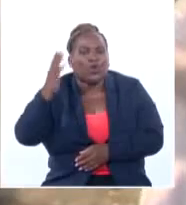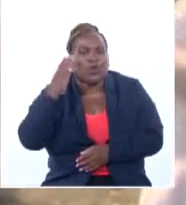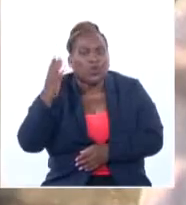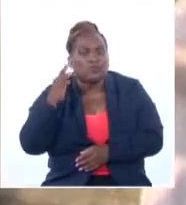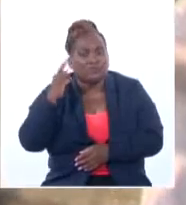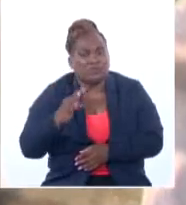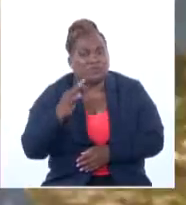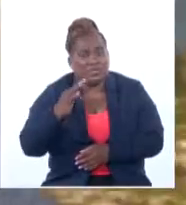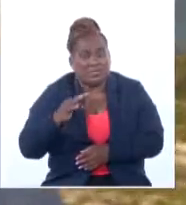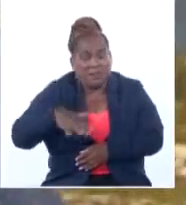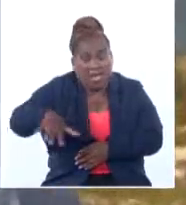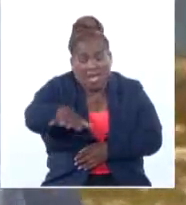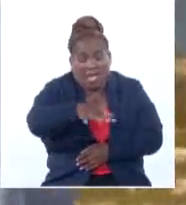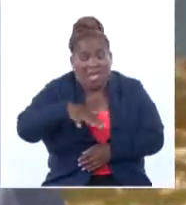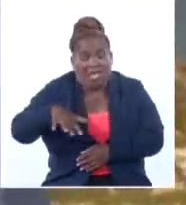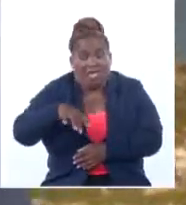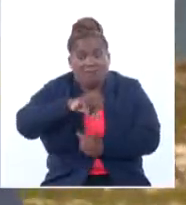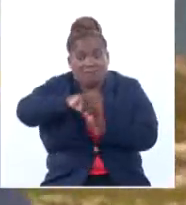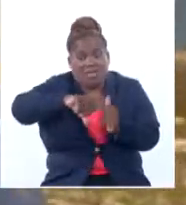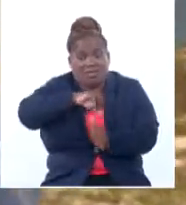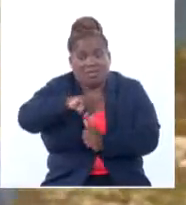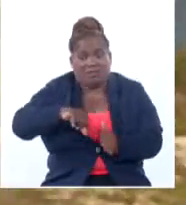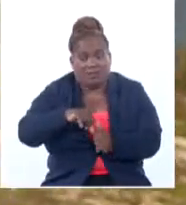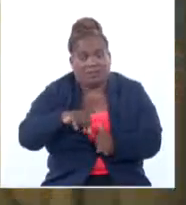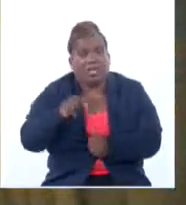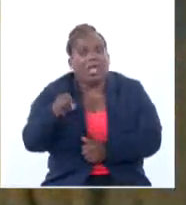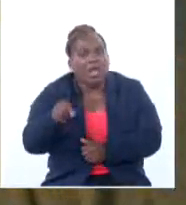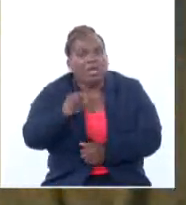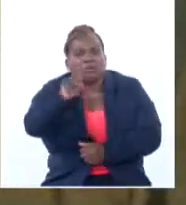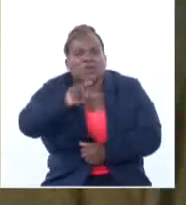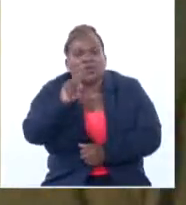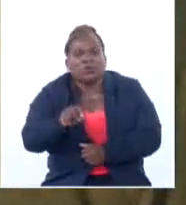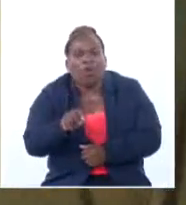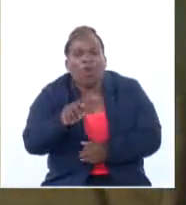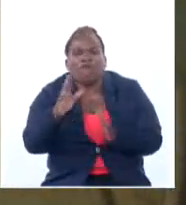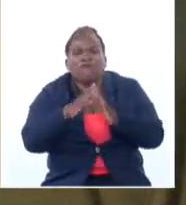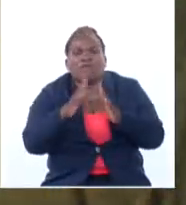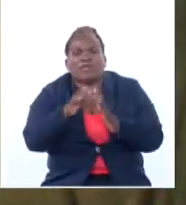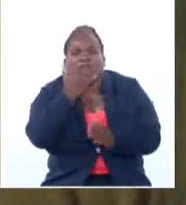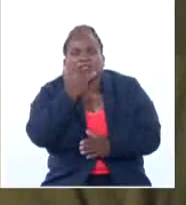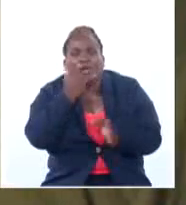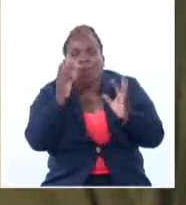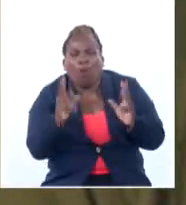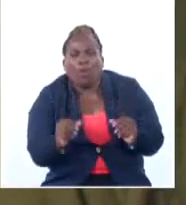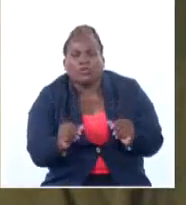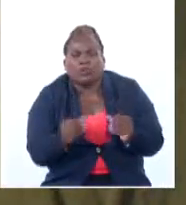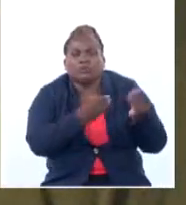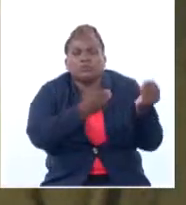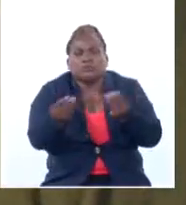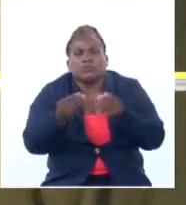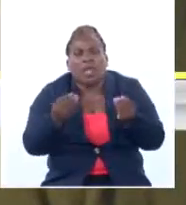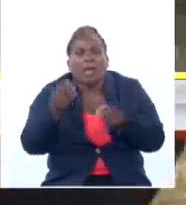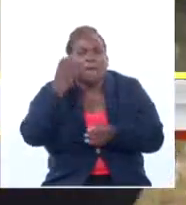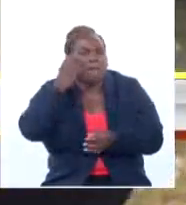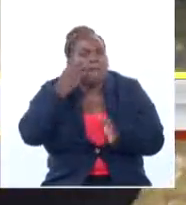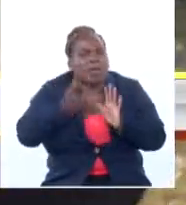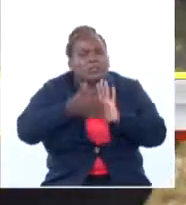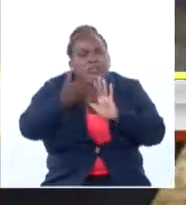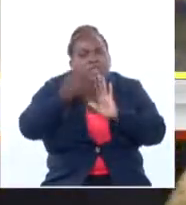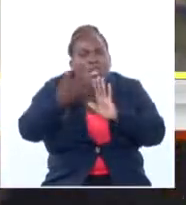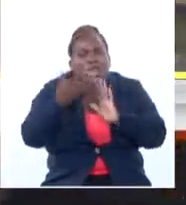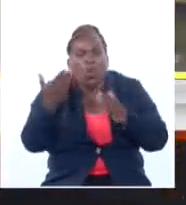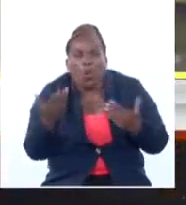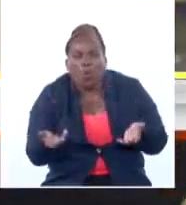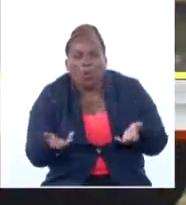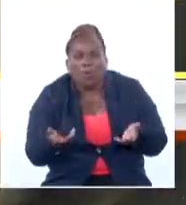frecuentes en esta área del Caribe. Se interesó además por la cantidad de viviendas afectadas, la asignación de materiales y el nivel de recuperación de las mismas, así